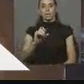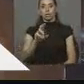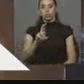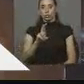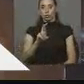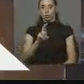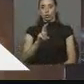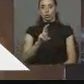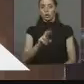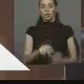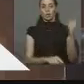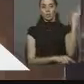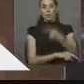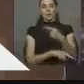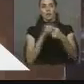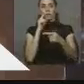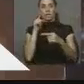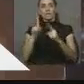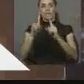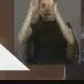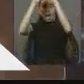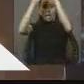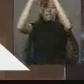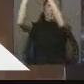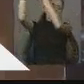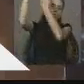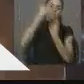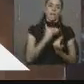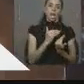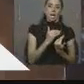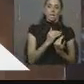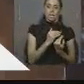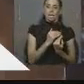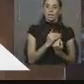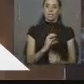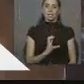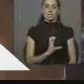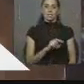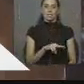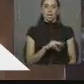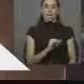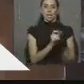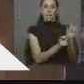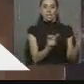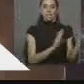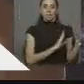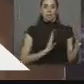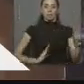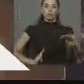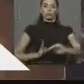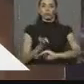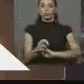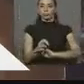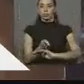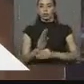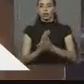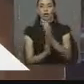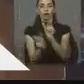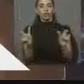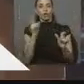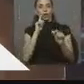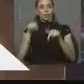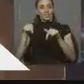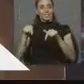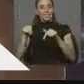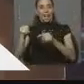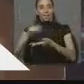El que mandaba dijo: los que están arriba que bajen. Era la CNI que nos llevó a todos los que estábamos